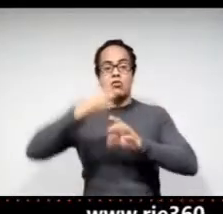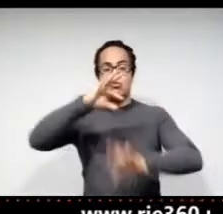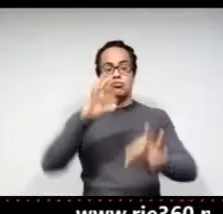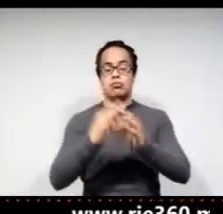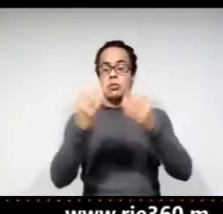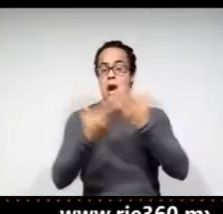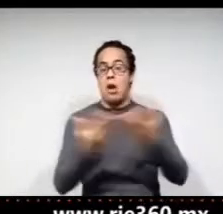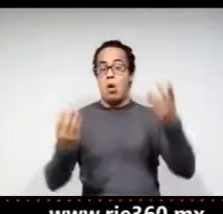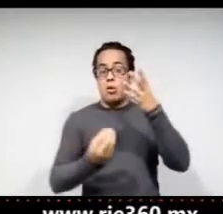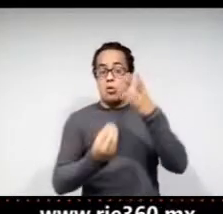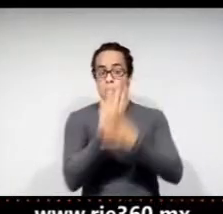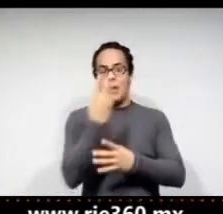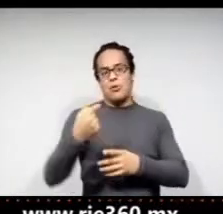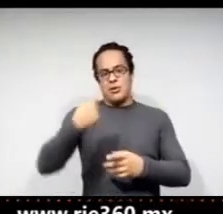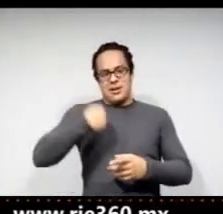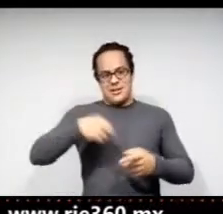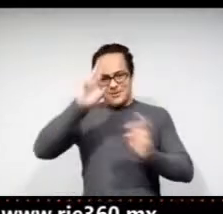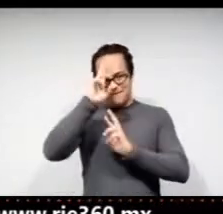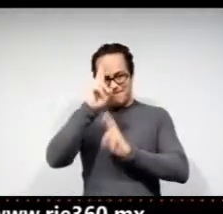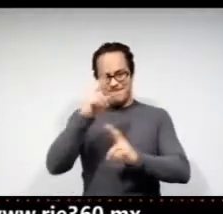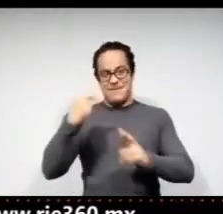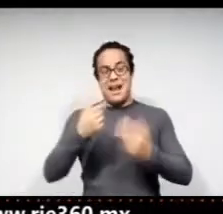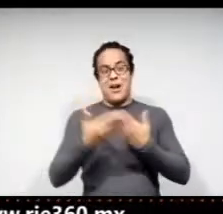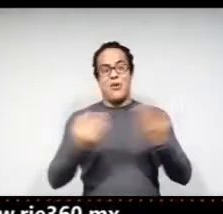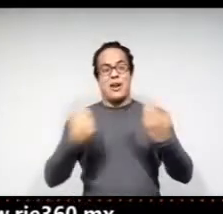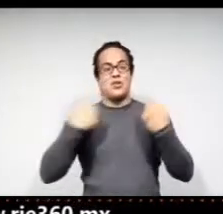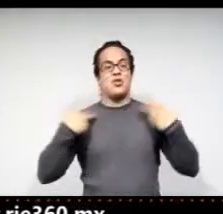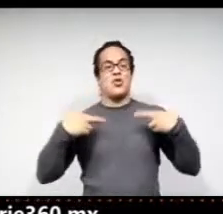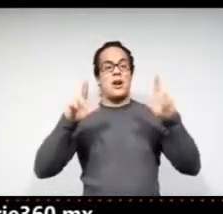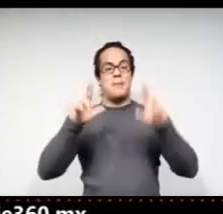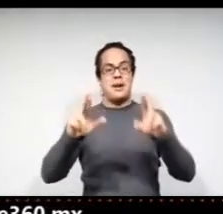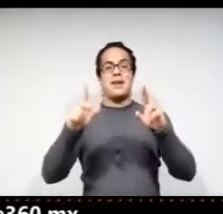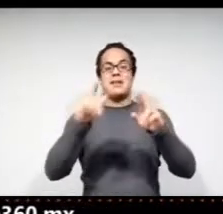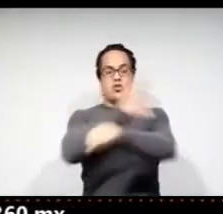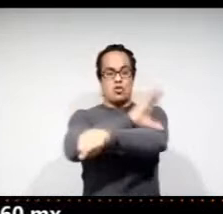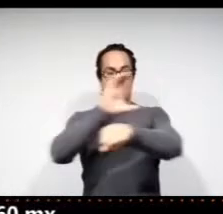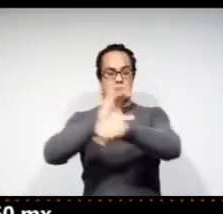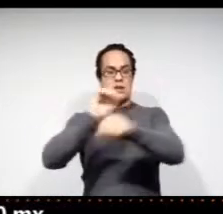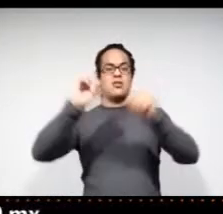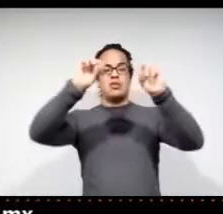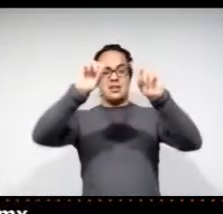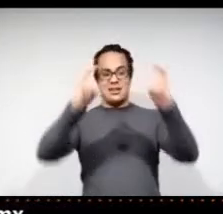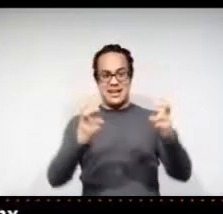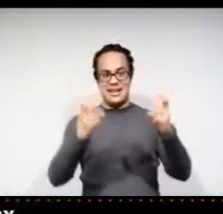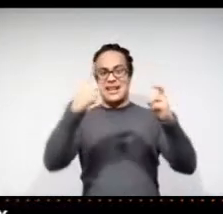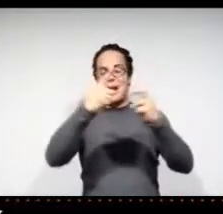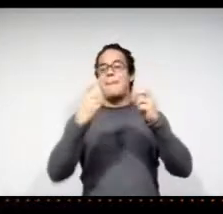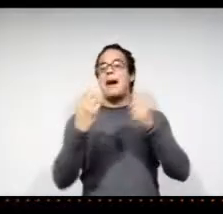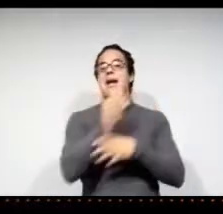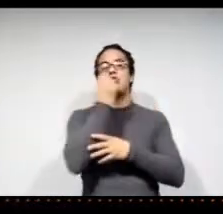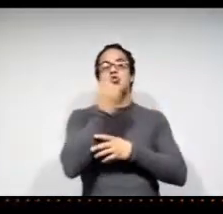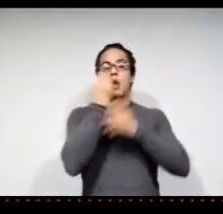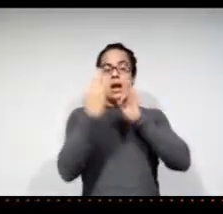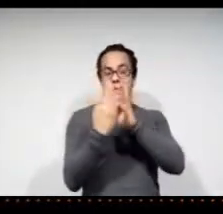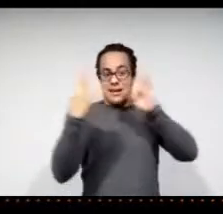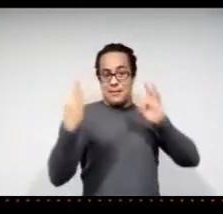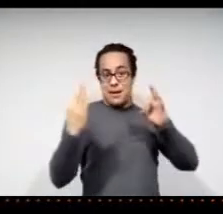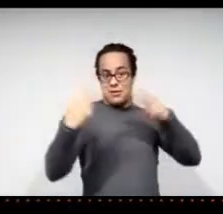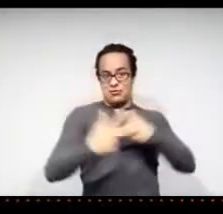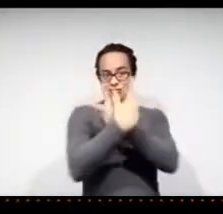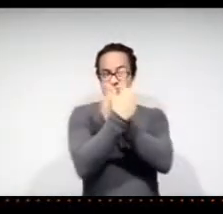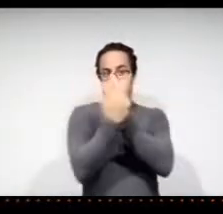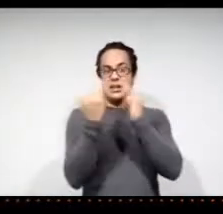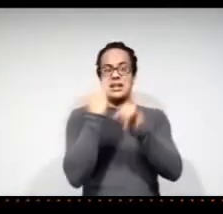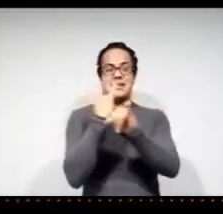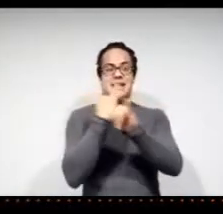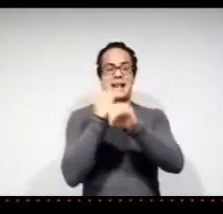la que tengo el honor y el placer de estar, de la Coordinación de Universidad Abierta, Innovación Educativa y Educación a Distancia, donde se combinó todo lo que